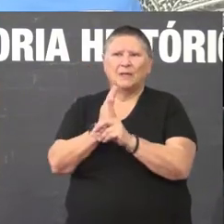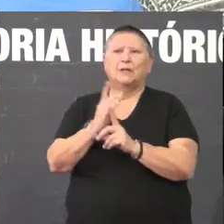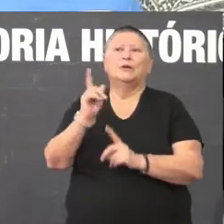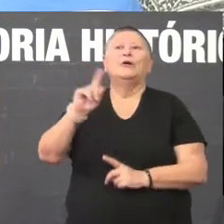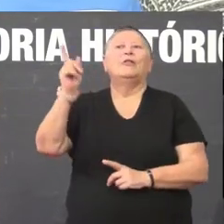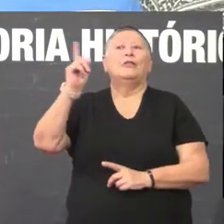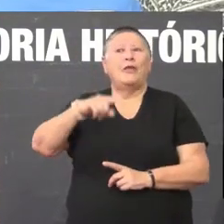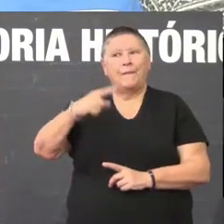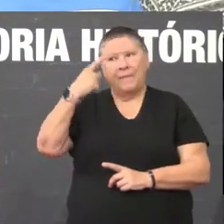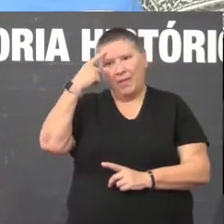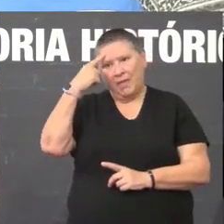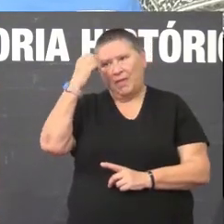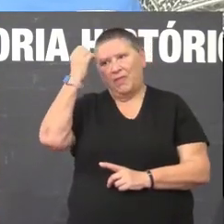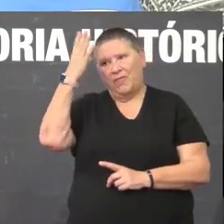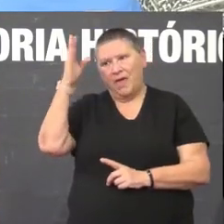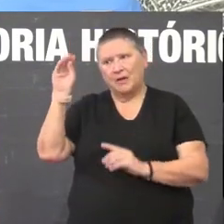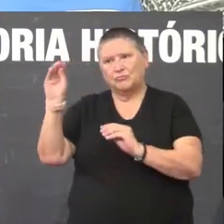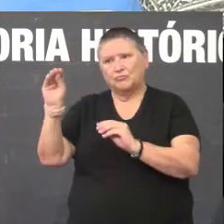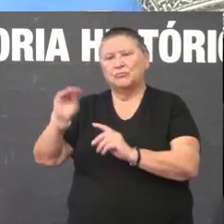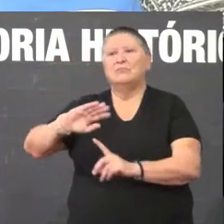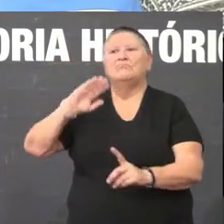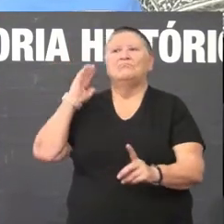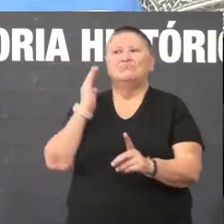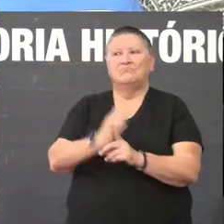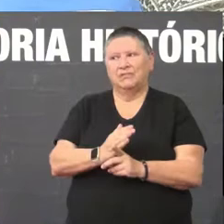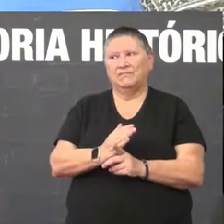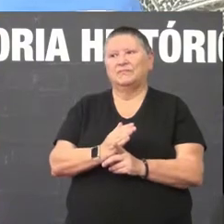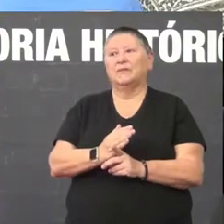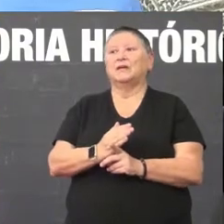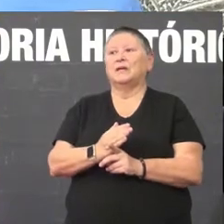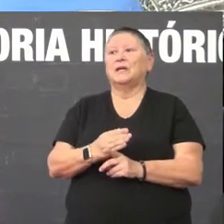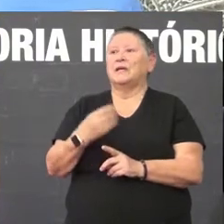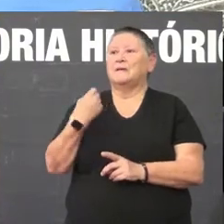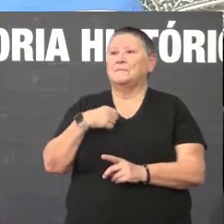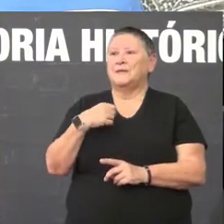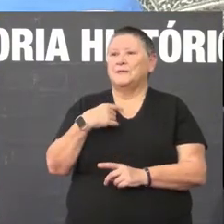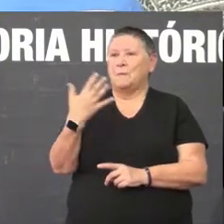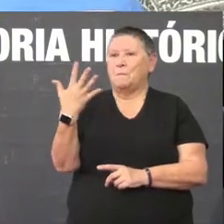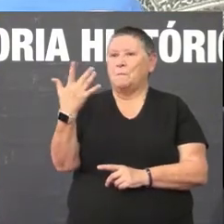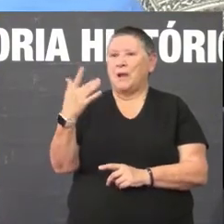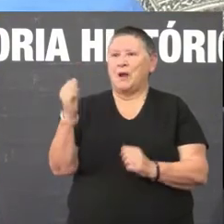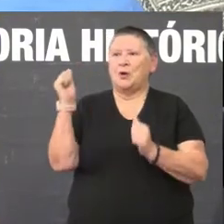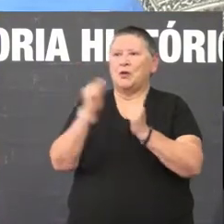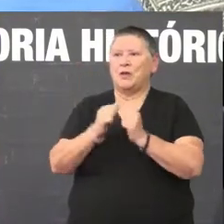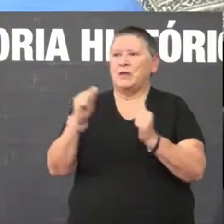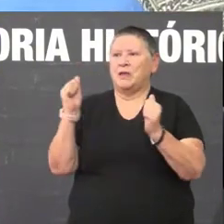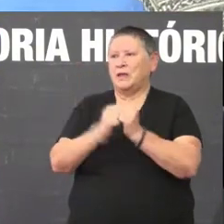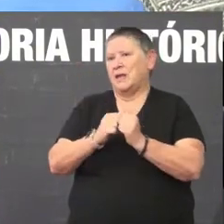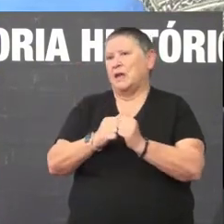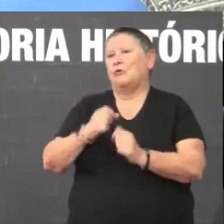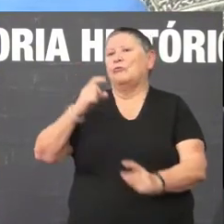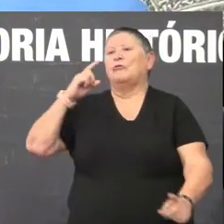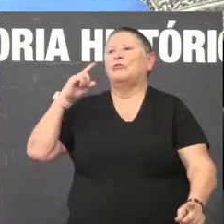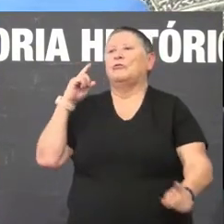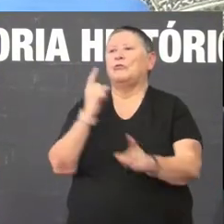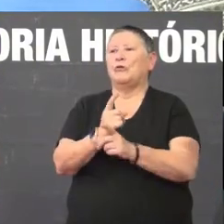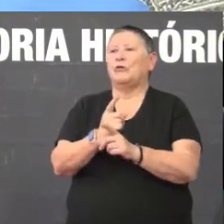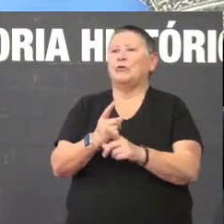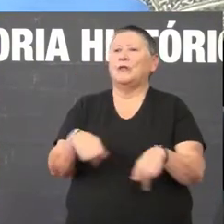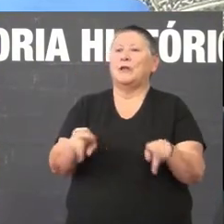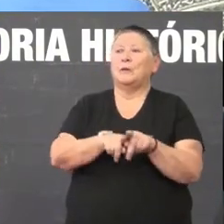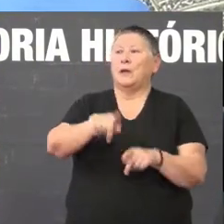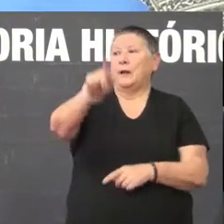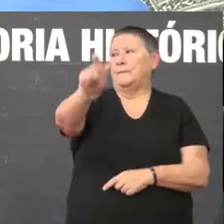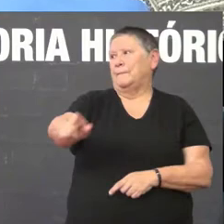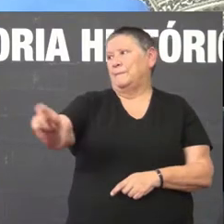non? Que se exerceu probablemente coa mesma man de ferro que contra as